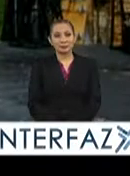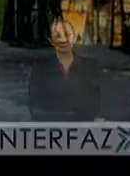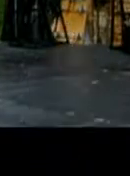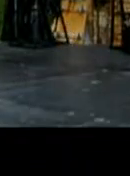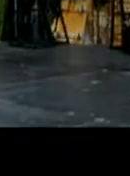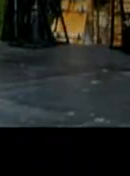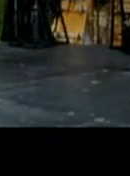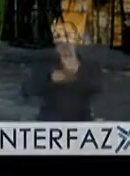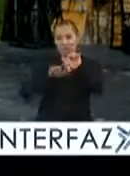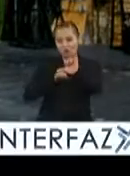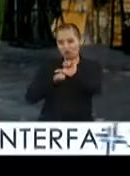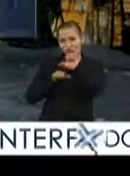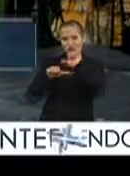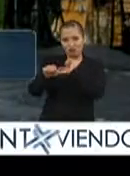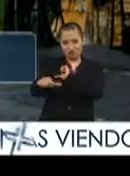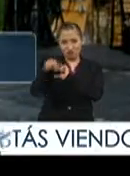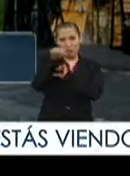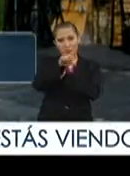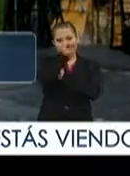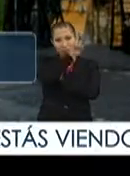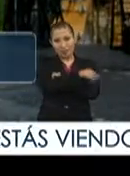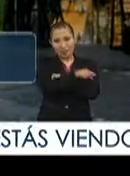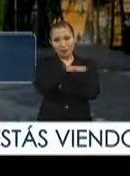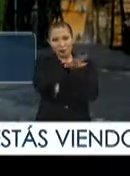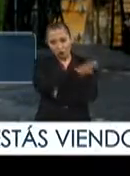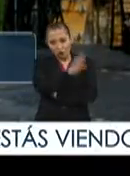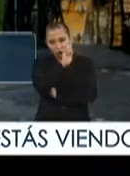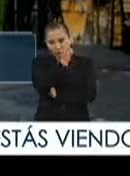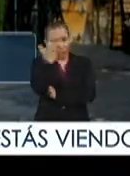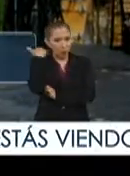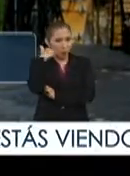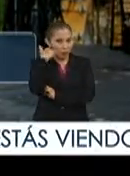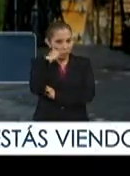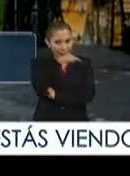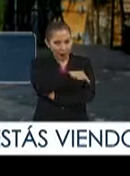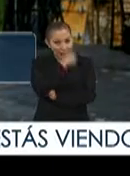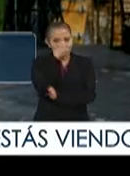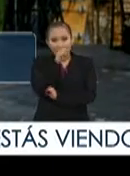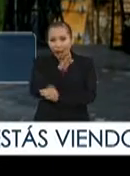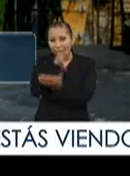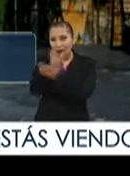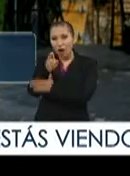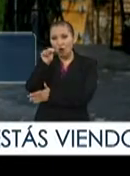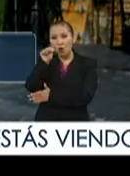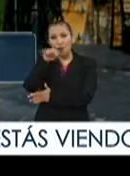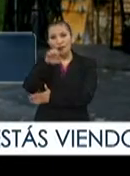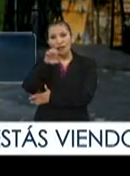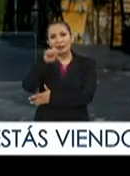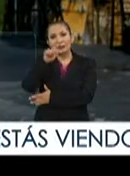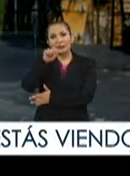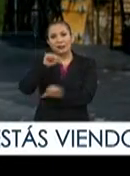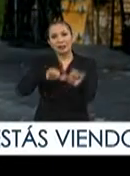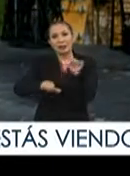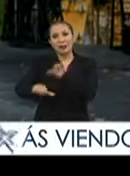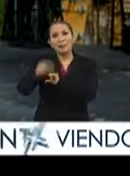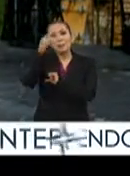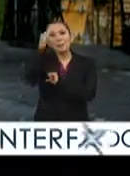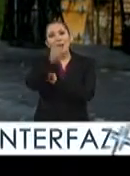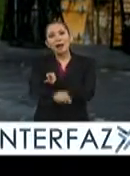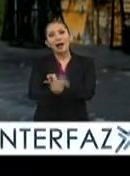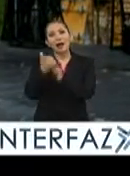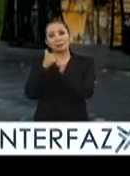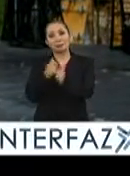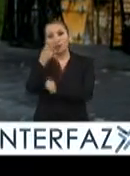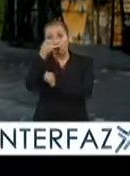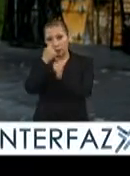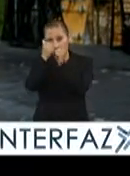Yo vine de intercambio por parte de la Universidad de Guadalajara para la UNESPI. El intercambio era para quedar